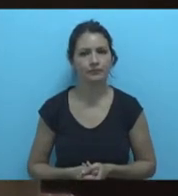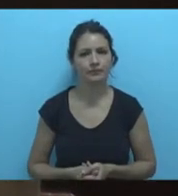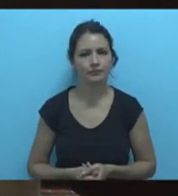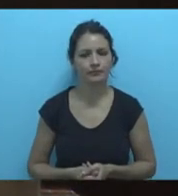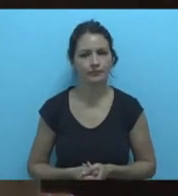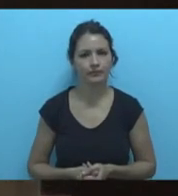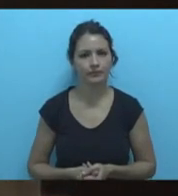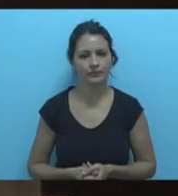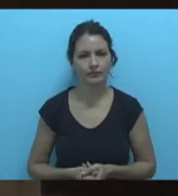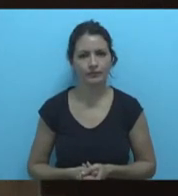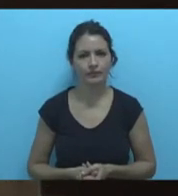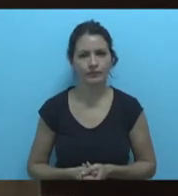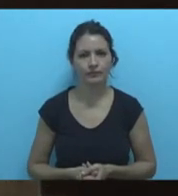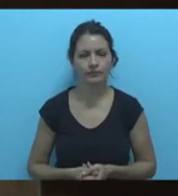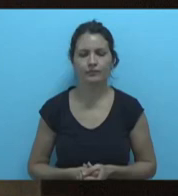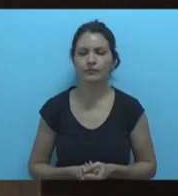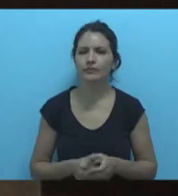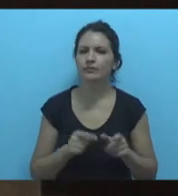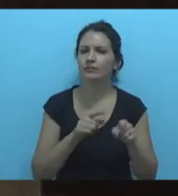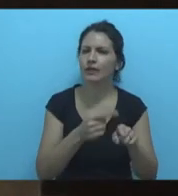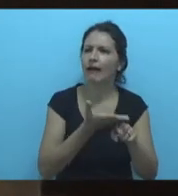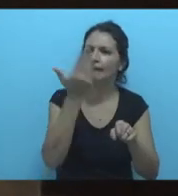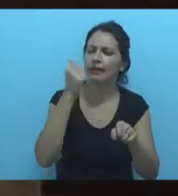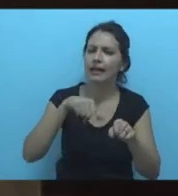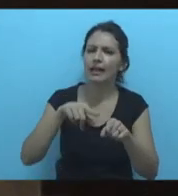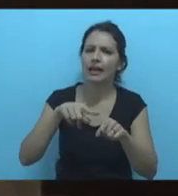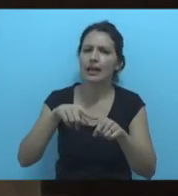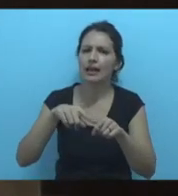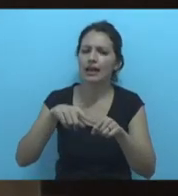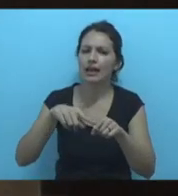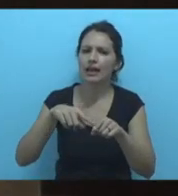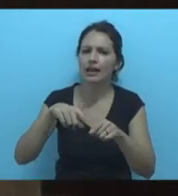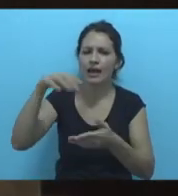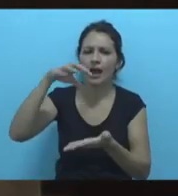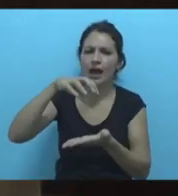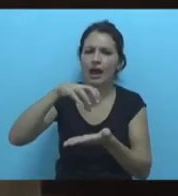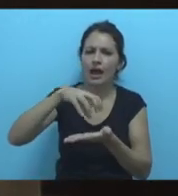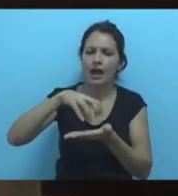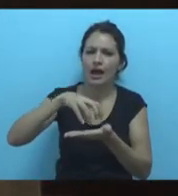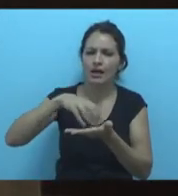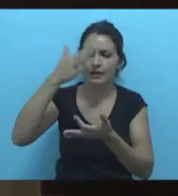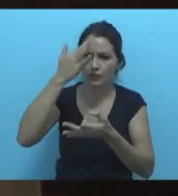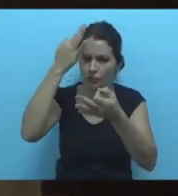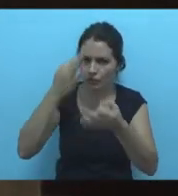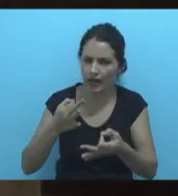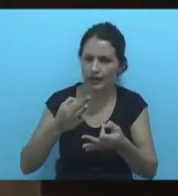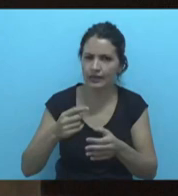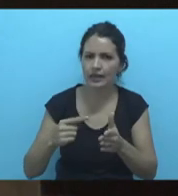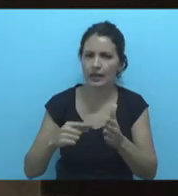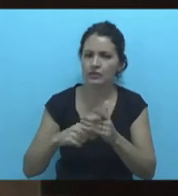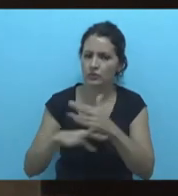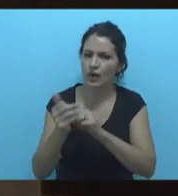cuando en nuestros tribunales federales rosarinos se abren los juicios de la verdad, que